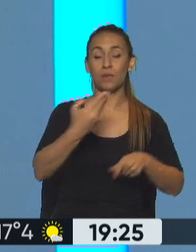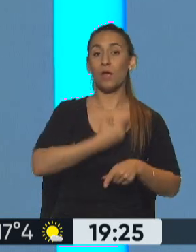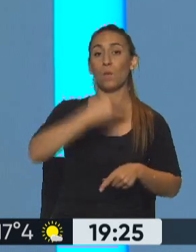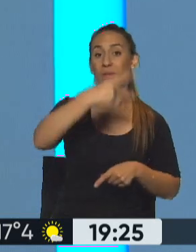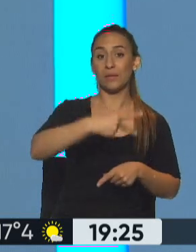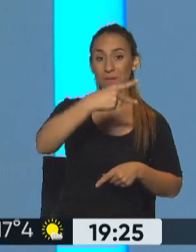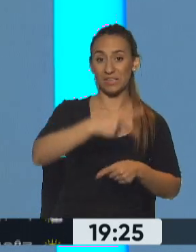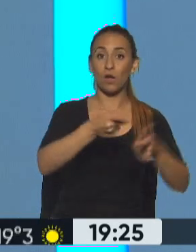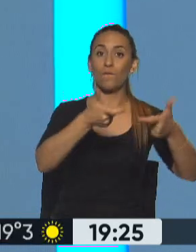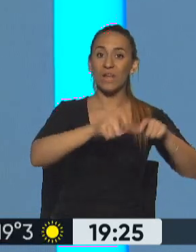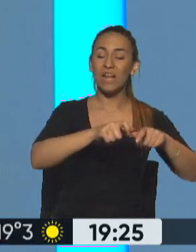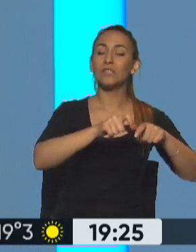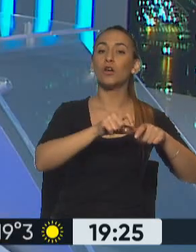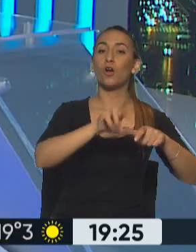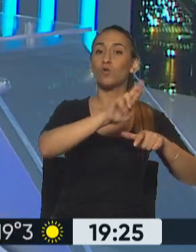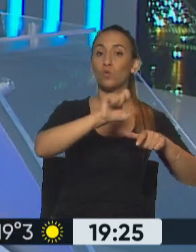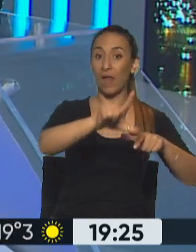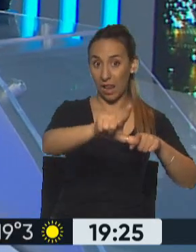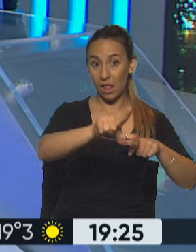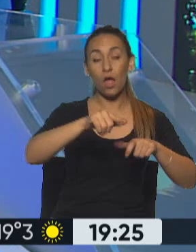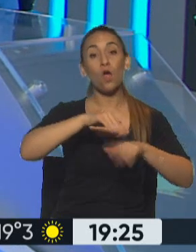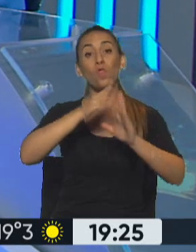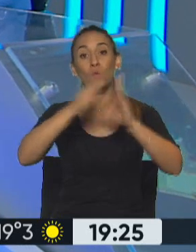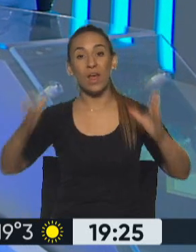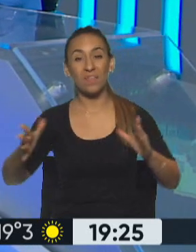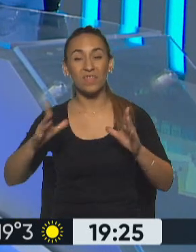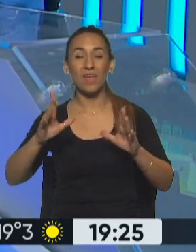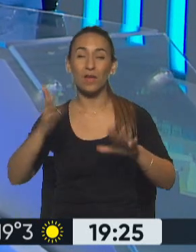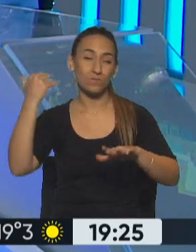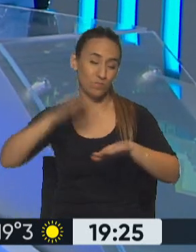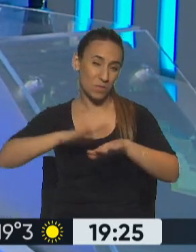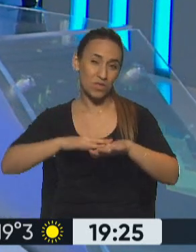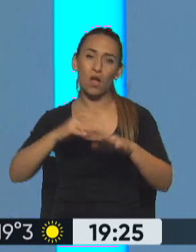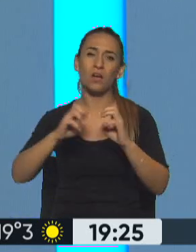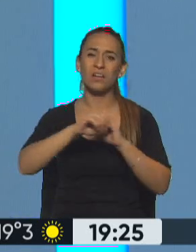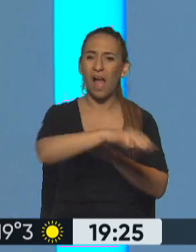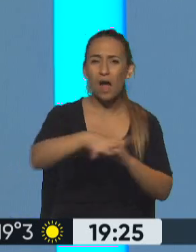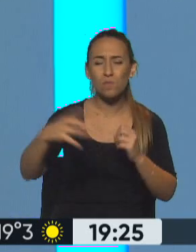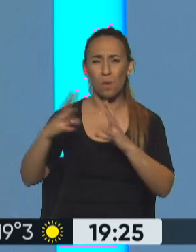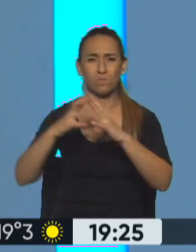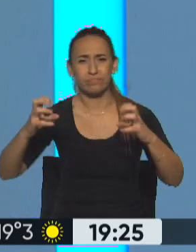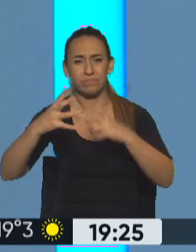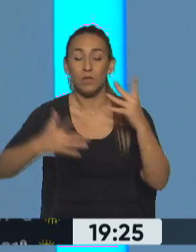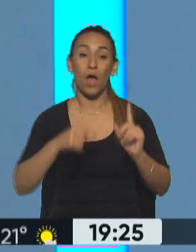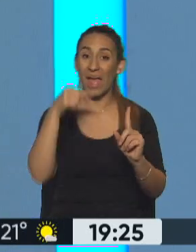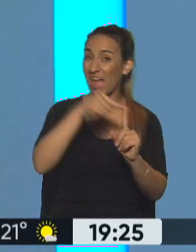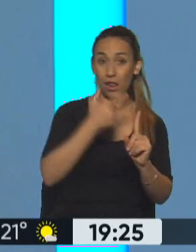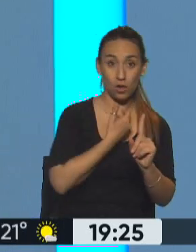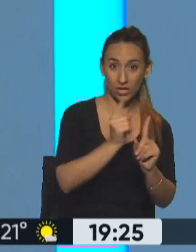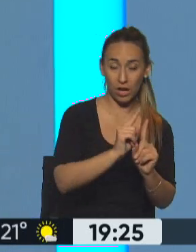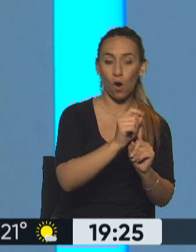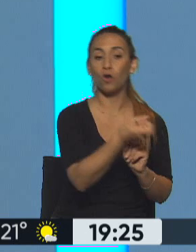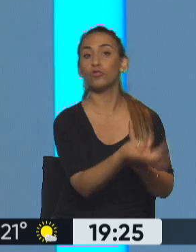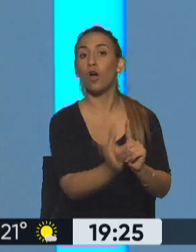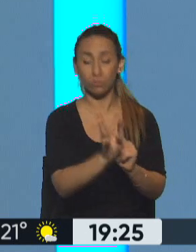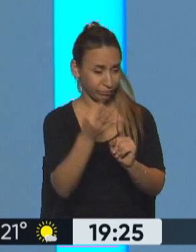Argentina en la época del conflicto del campo y fue titular ministro con Mauricio quien lo quiere o el resto no quiere todos no quieren porque